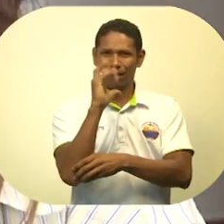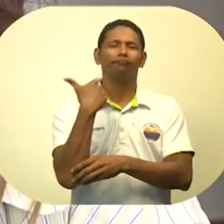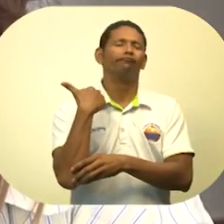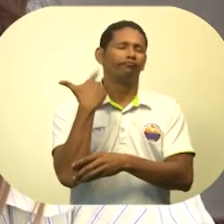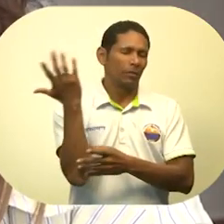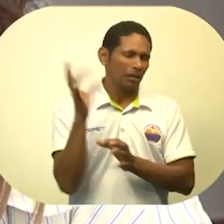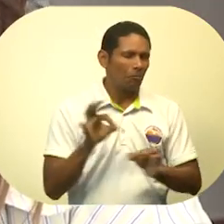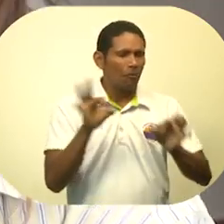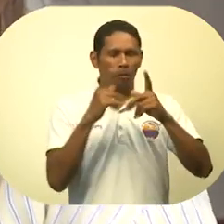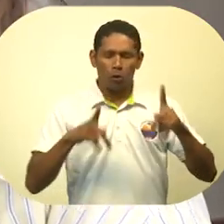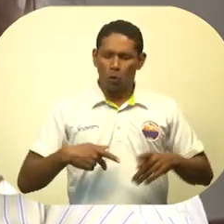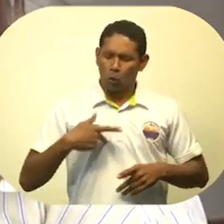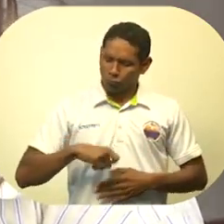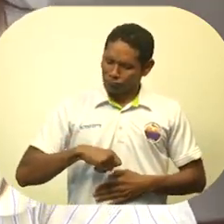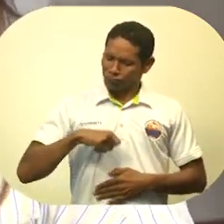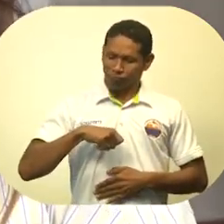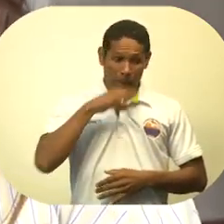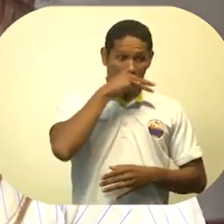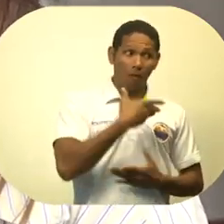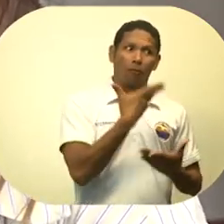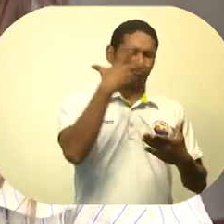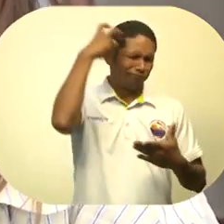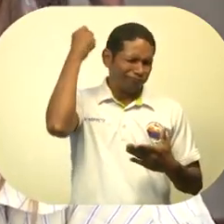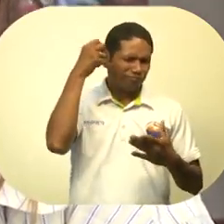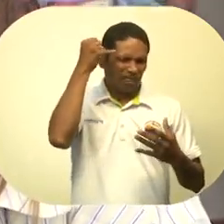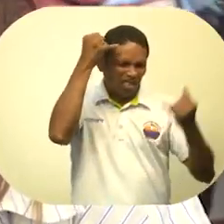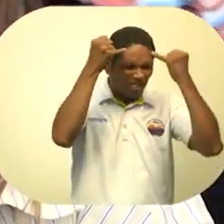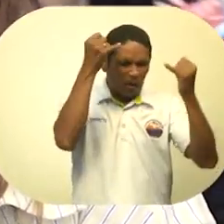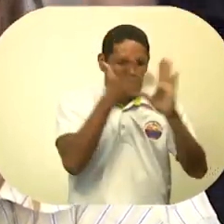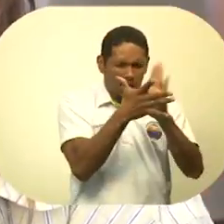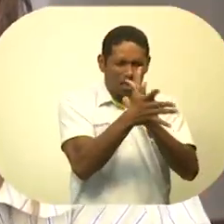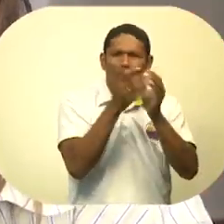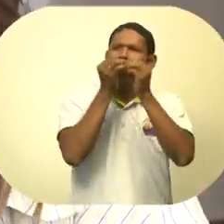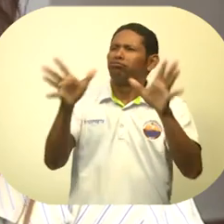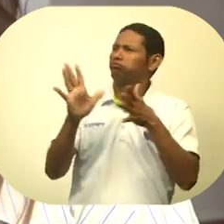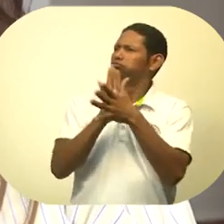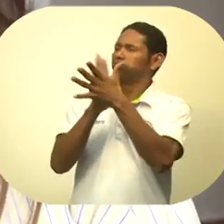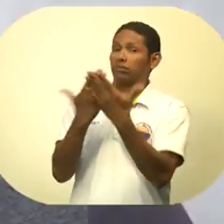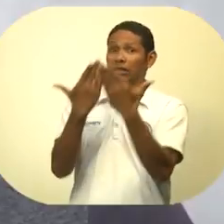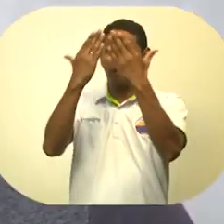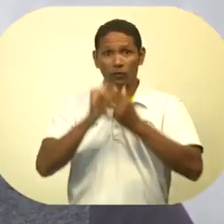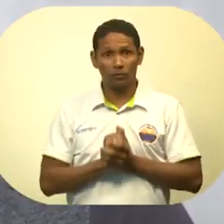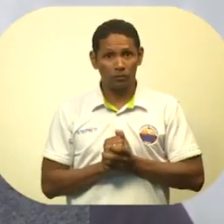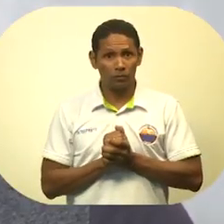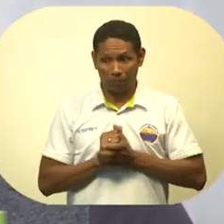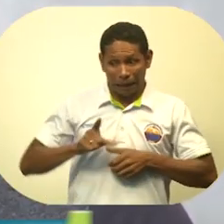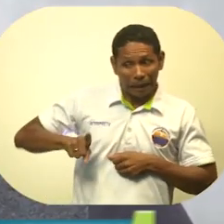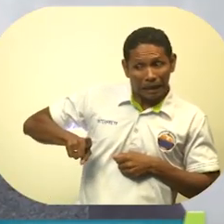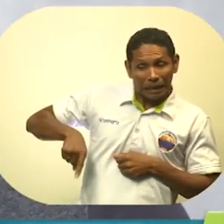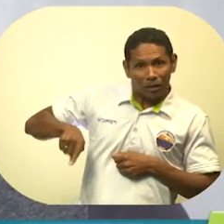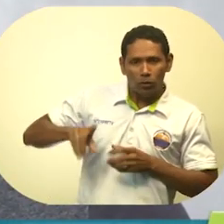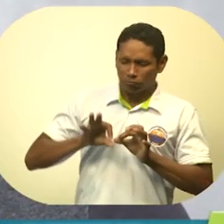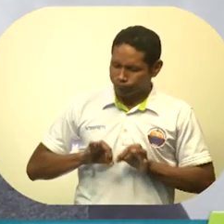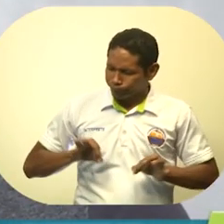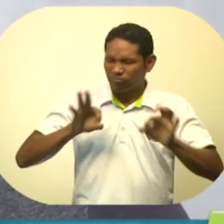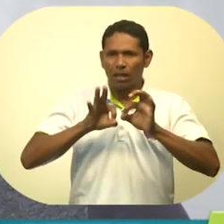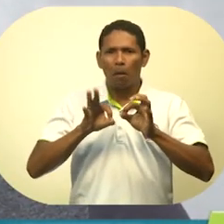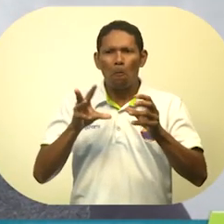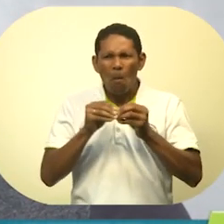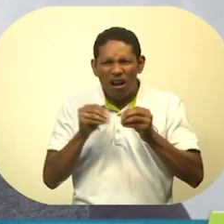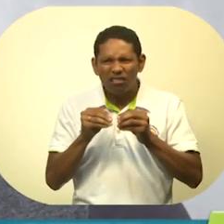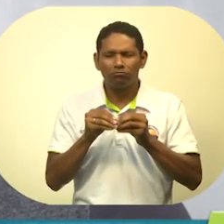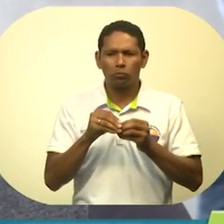se sienta muy, muy orgullosa, ¿no?, de lo que creó este hombre en su día y que se puede potenciar mucho más. Con la creación de esta escuela estamos dando la oportunidad